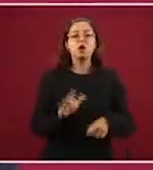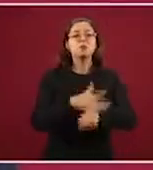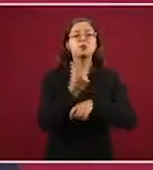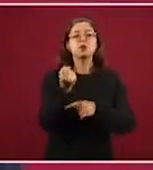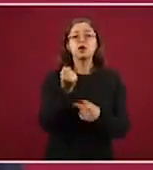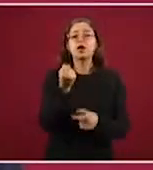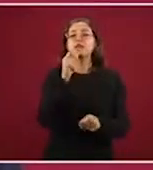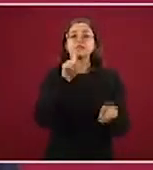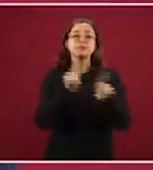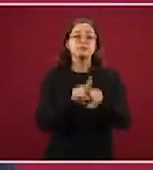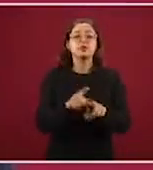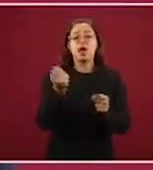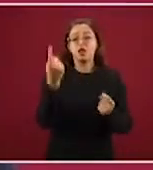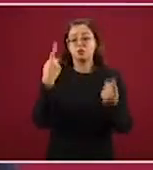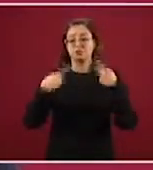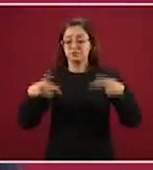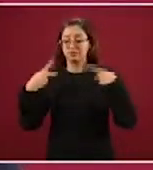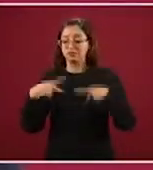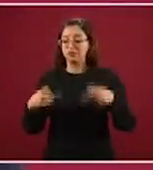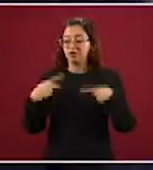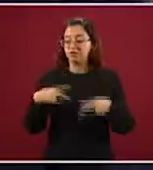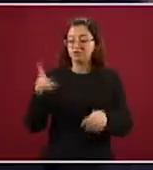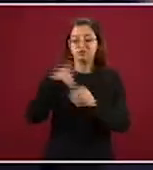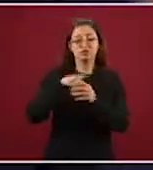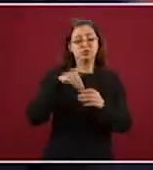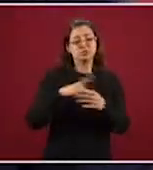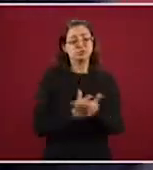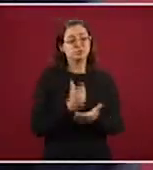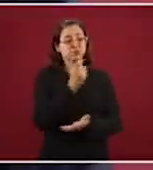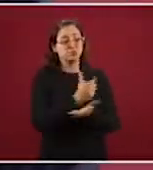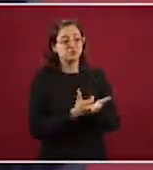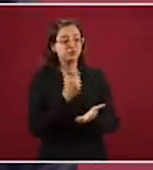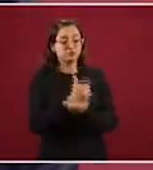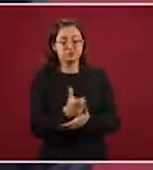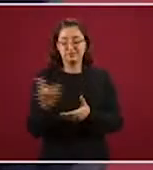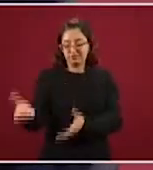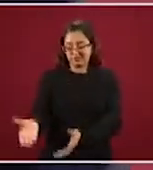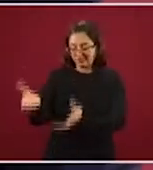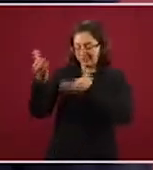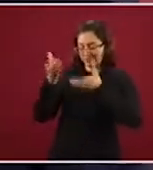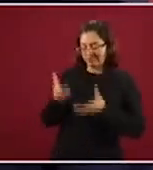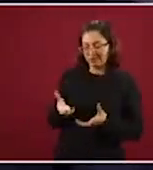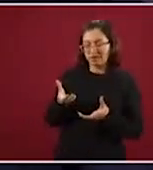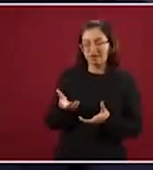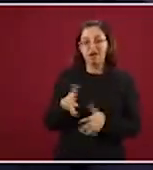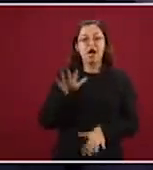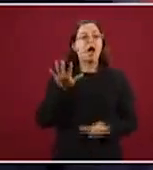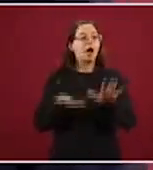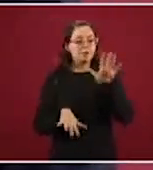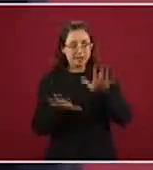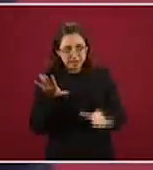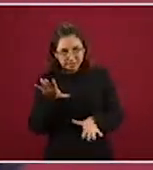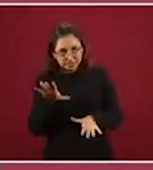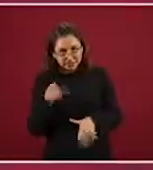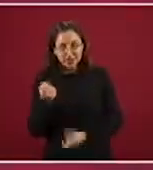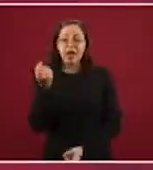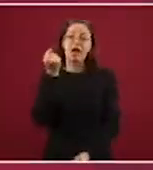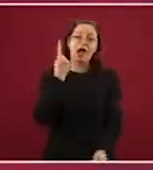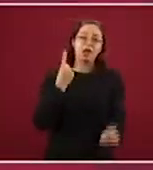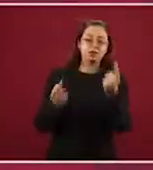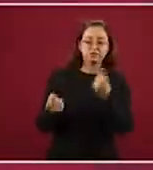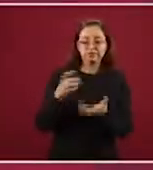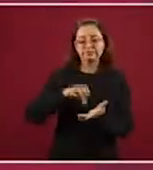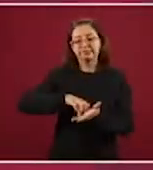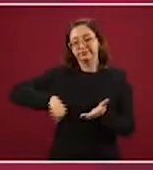manejaban las cuotas, ¿sí?, a veces, y no todos, hacían mal